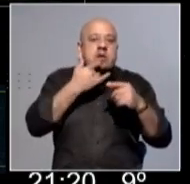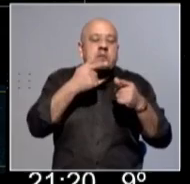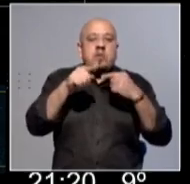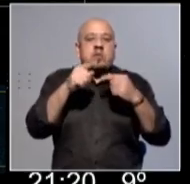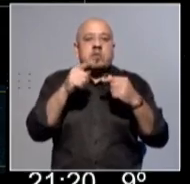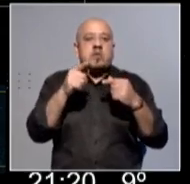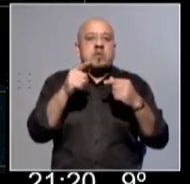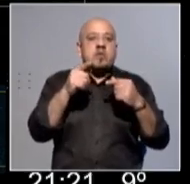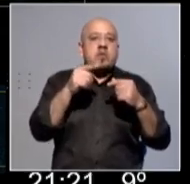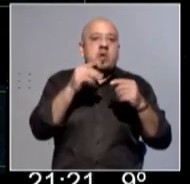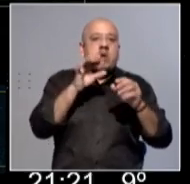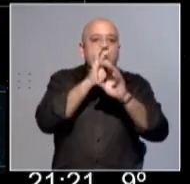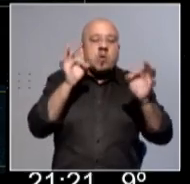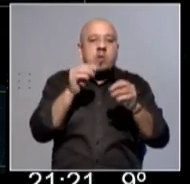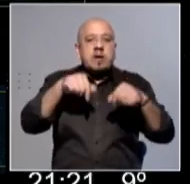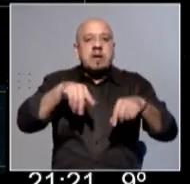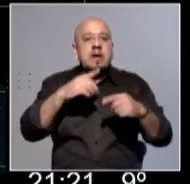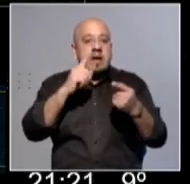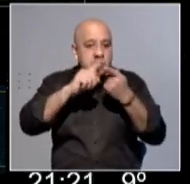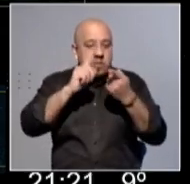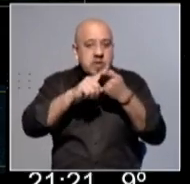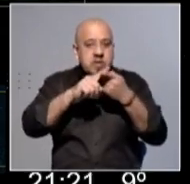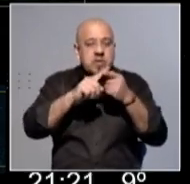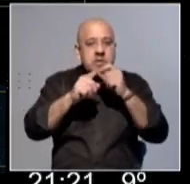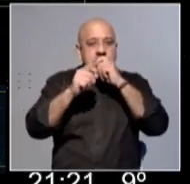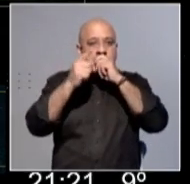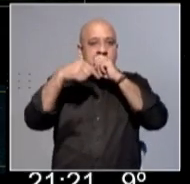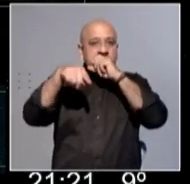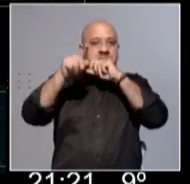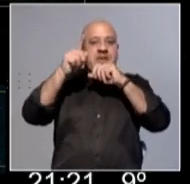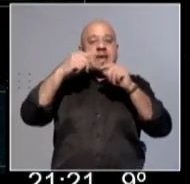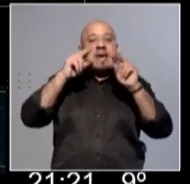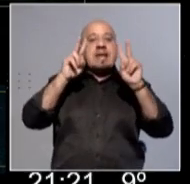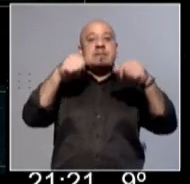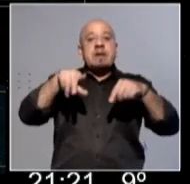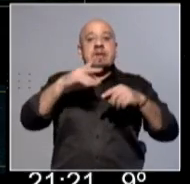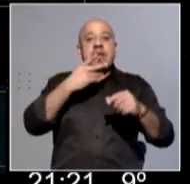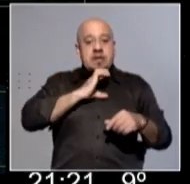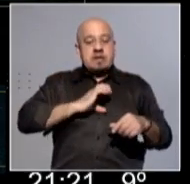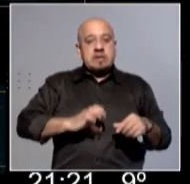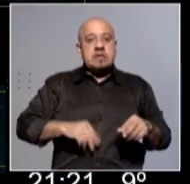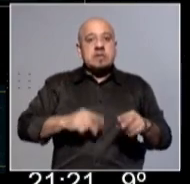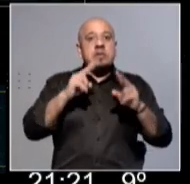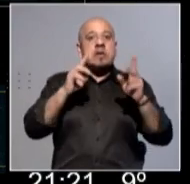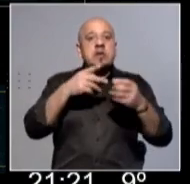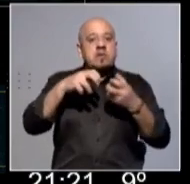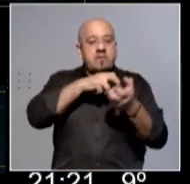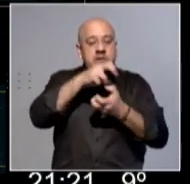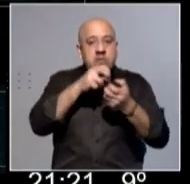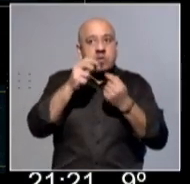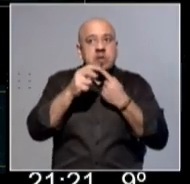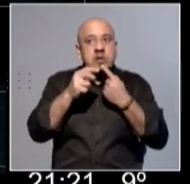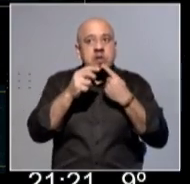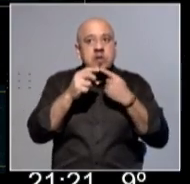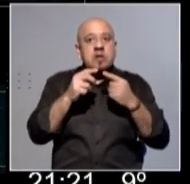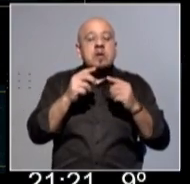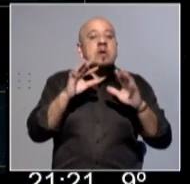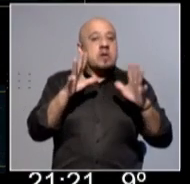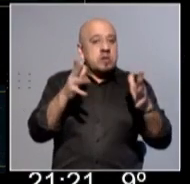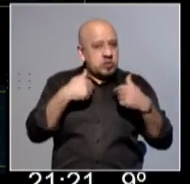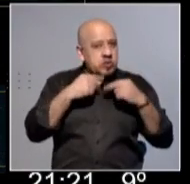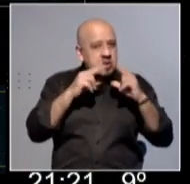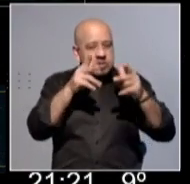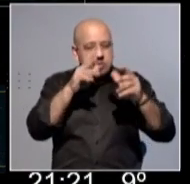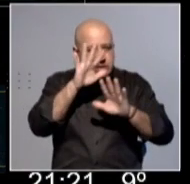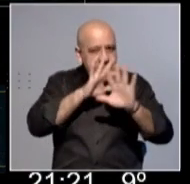comillas, sin duda, o para ponernos de acuerdo, la caracterización política del conflicto político, y no estoy haciendo un juego de palabras, estoy